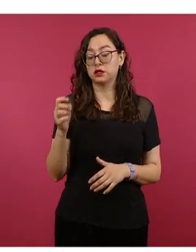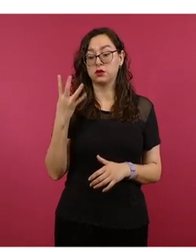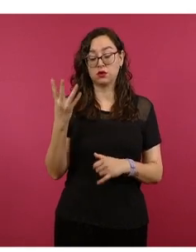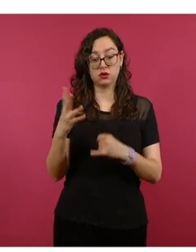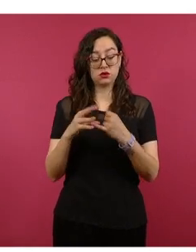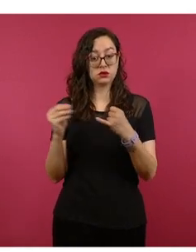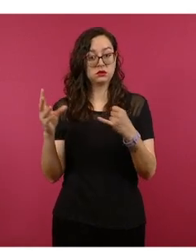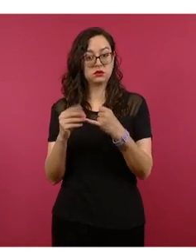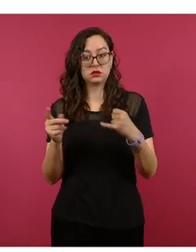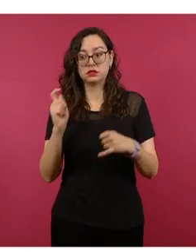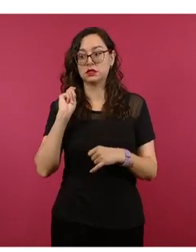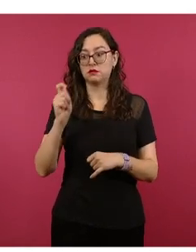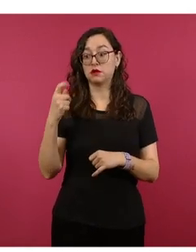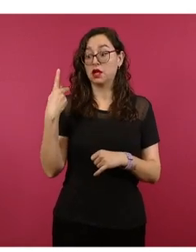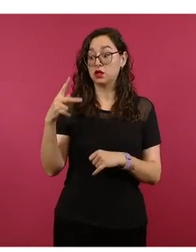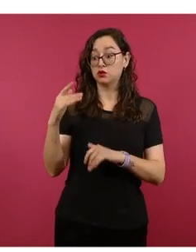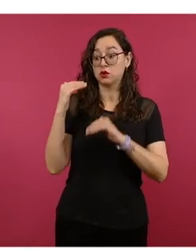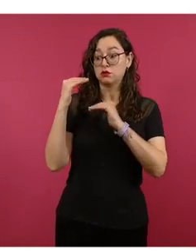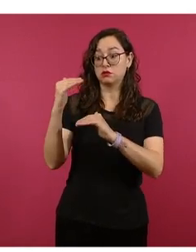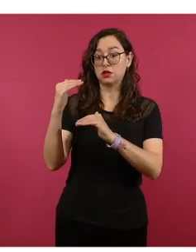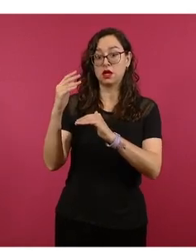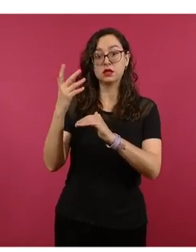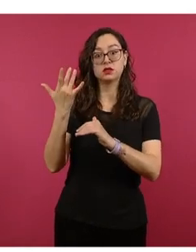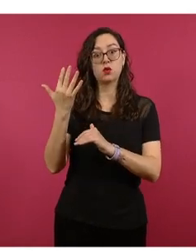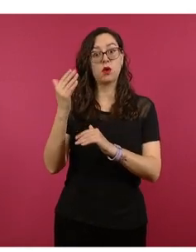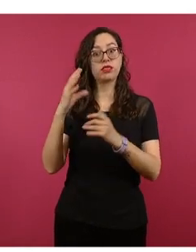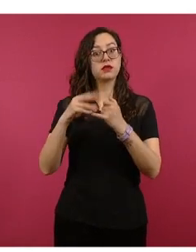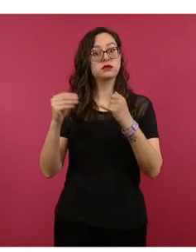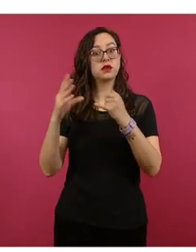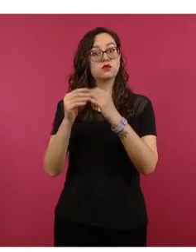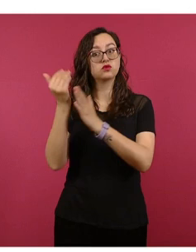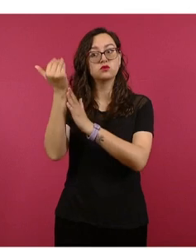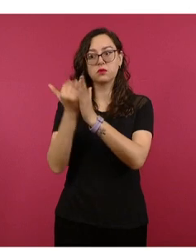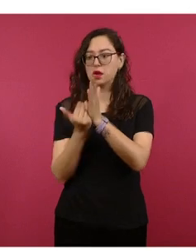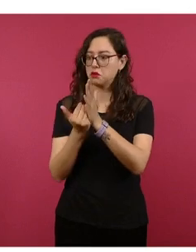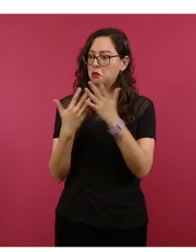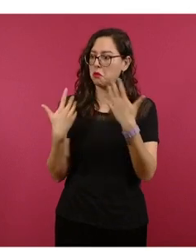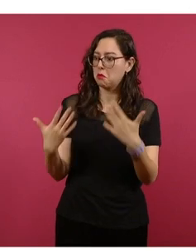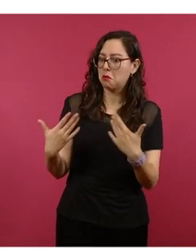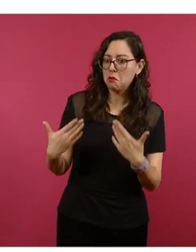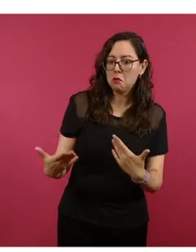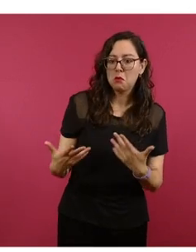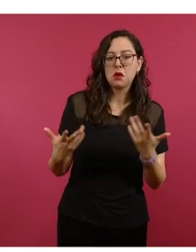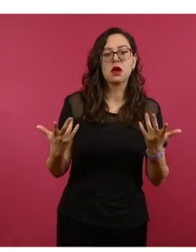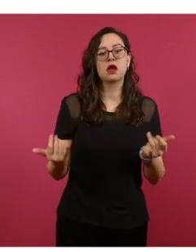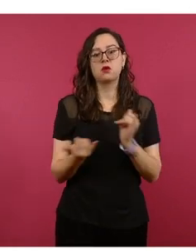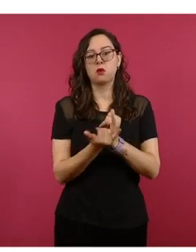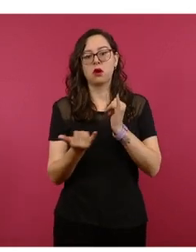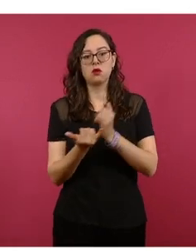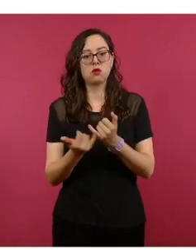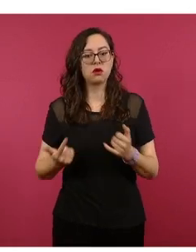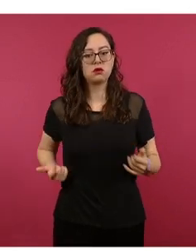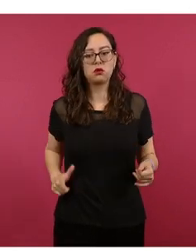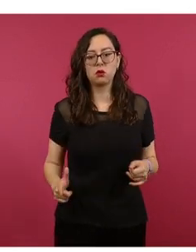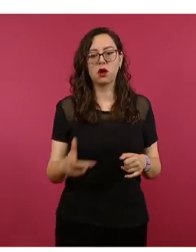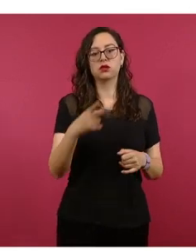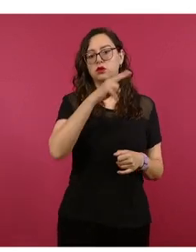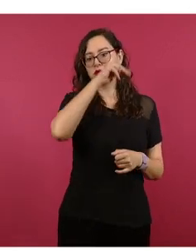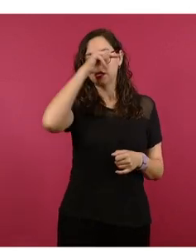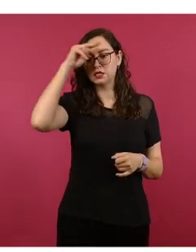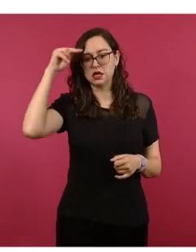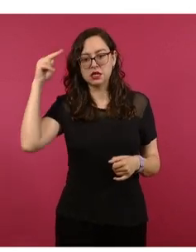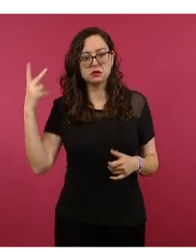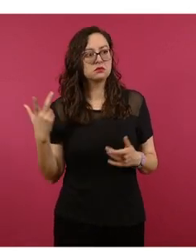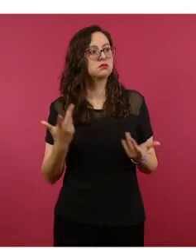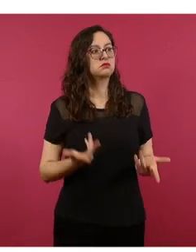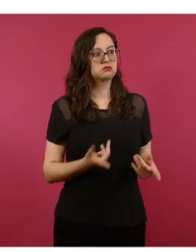Y casos, como les digo, también en Guerrero, Guanajuato, Chiapas, Nayarit, en donde cumplen no solamente con el precio máximo,